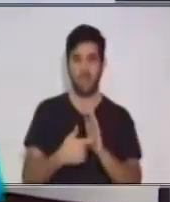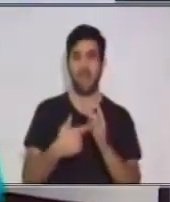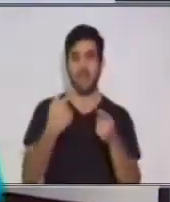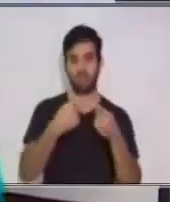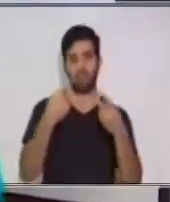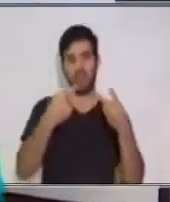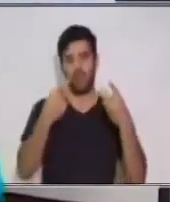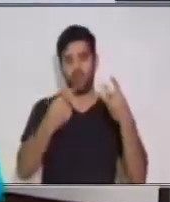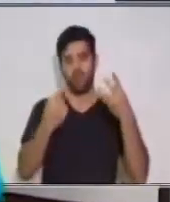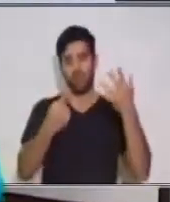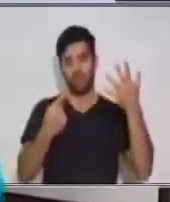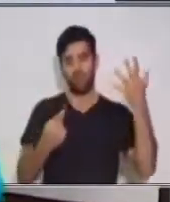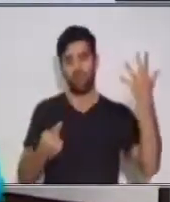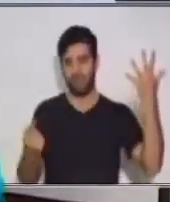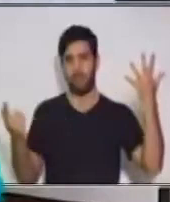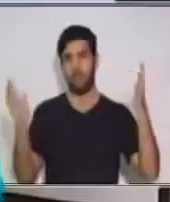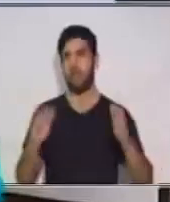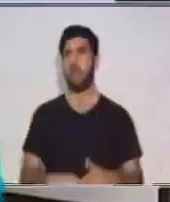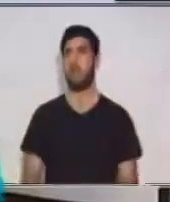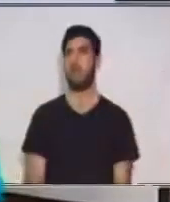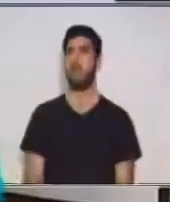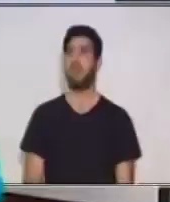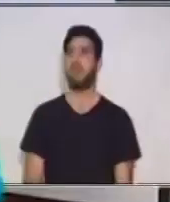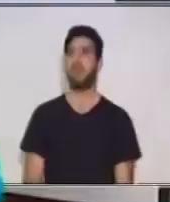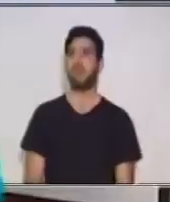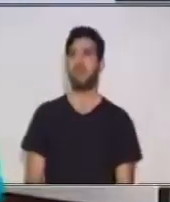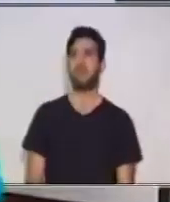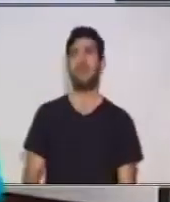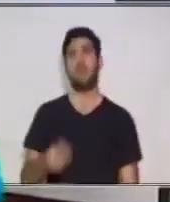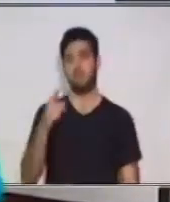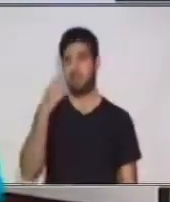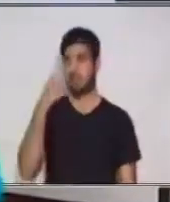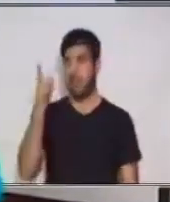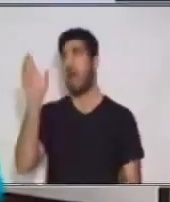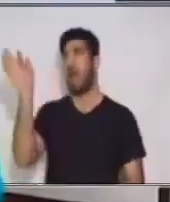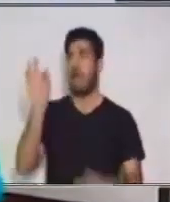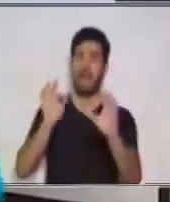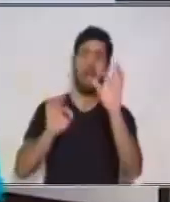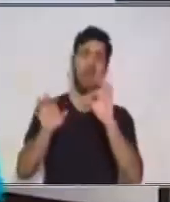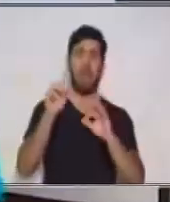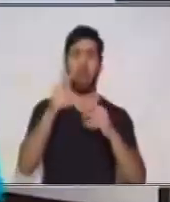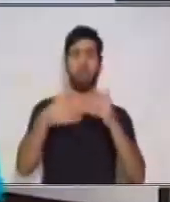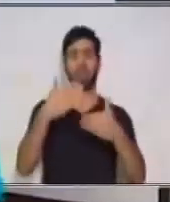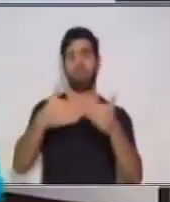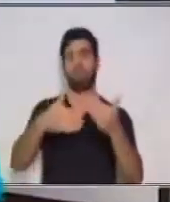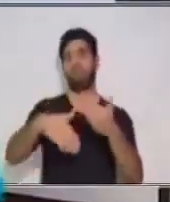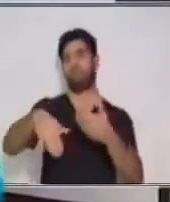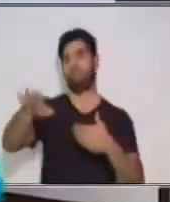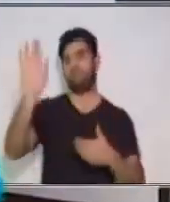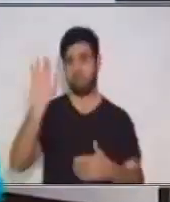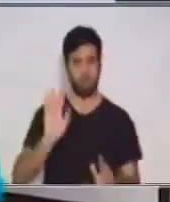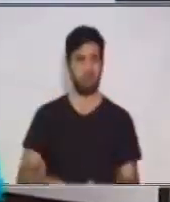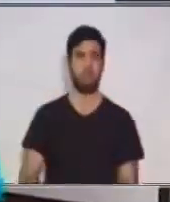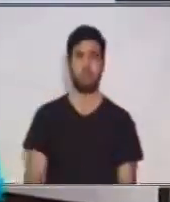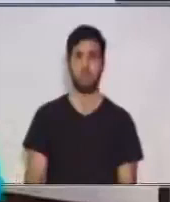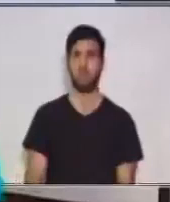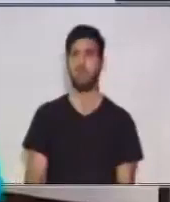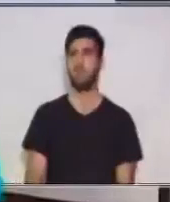un adjetivo, esto es un adverbio posiblemente de tiempo, esto es un artículo y así nos vamos a ir nosotros